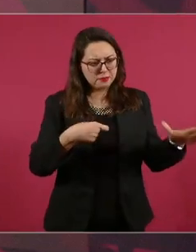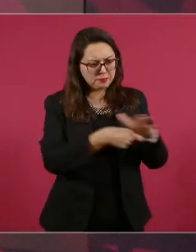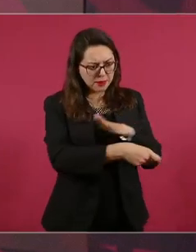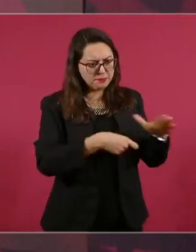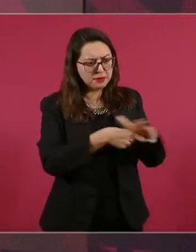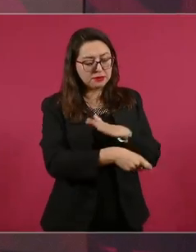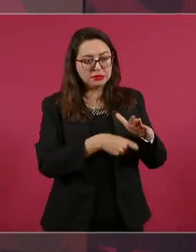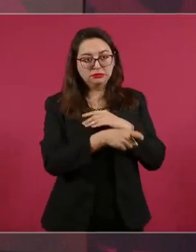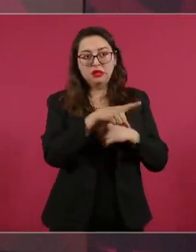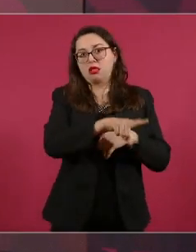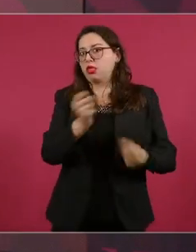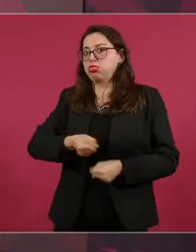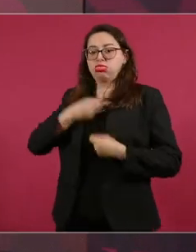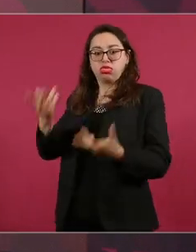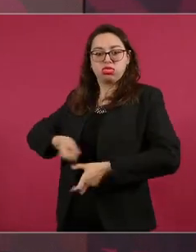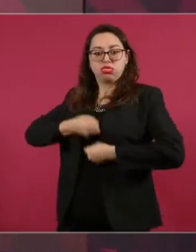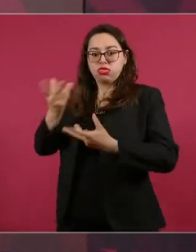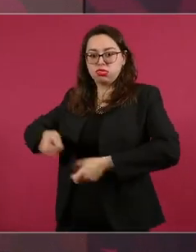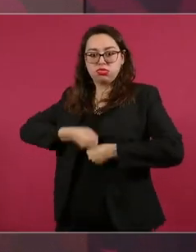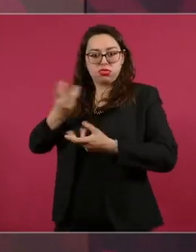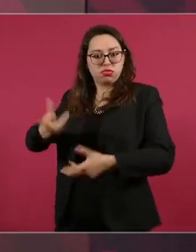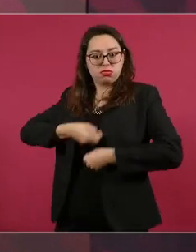todo,